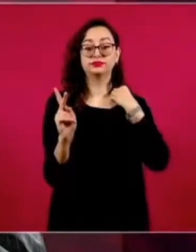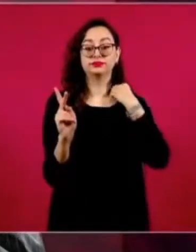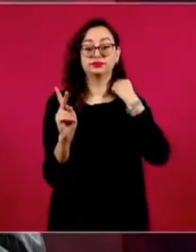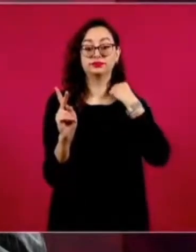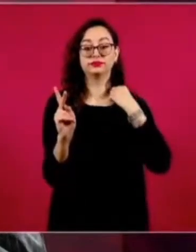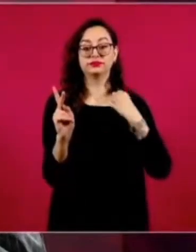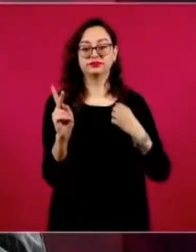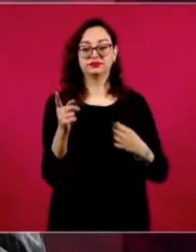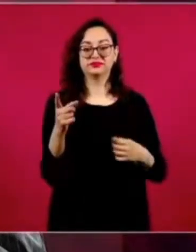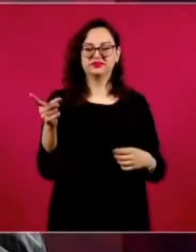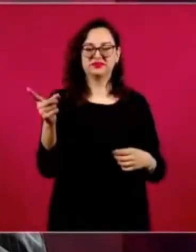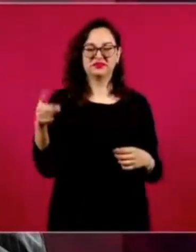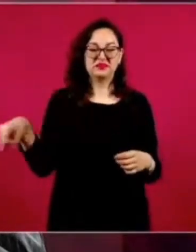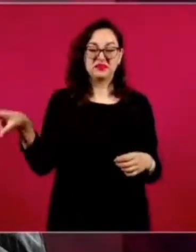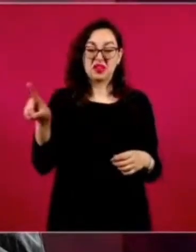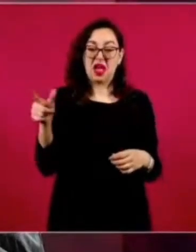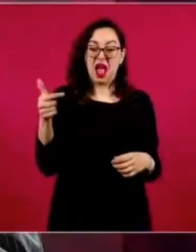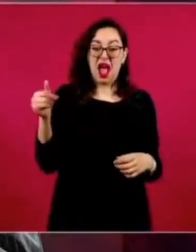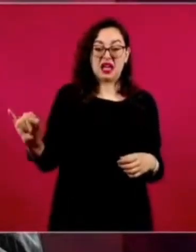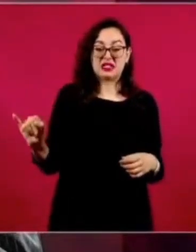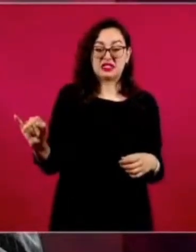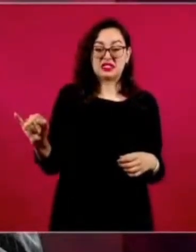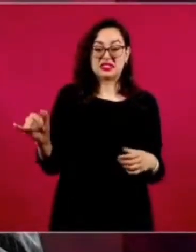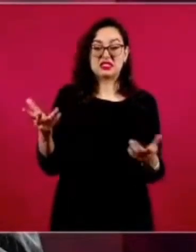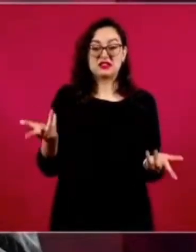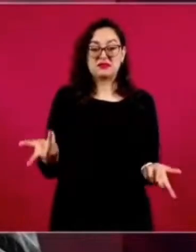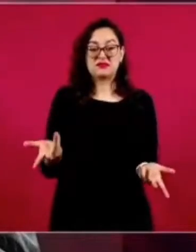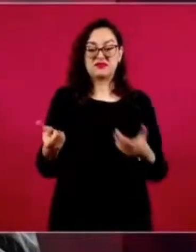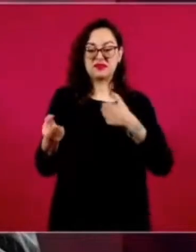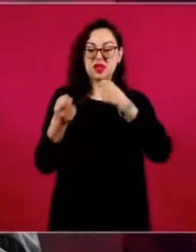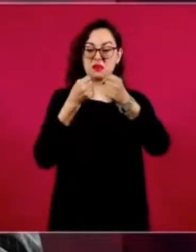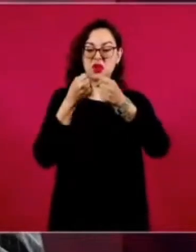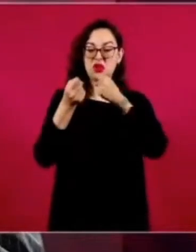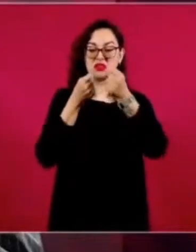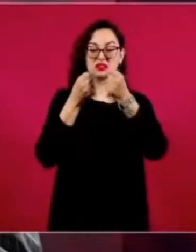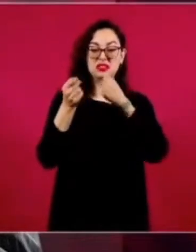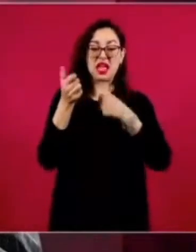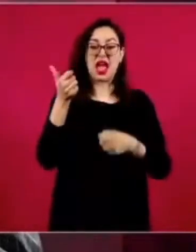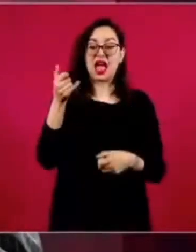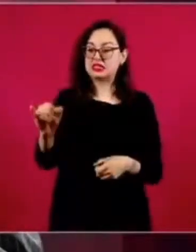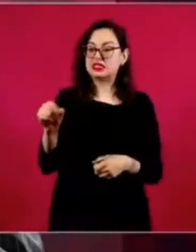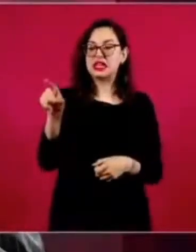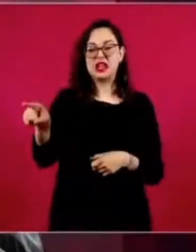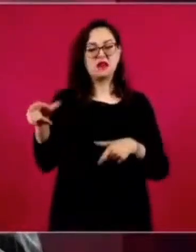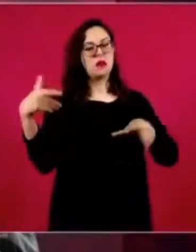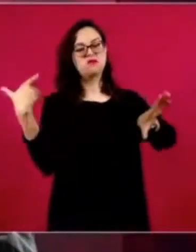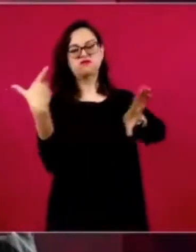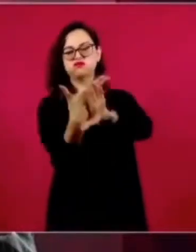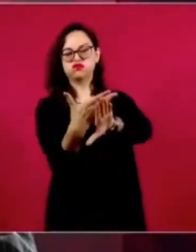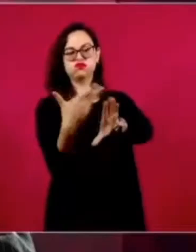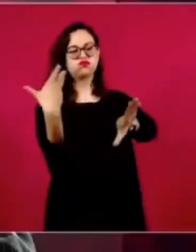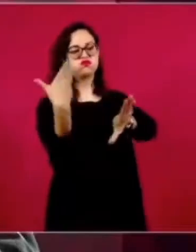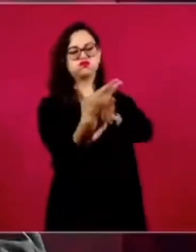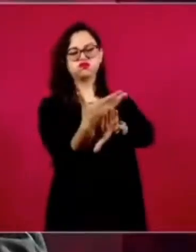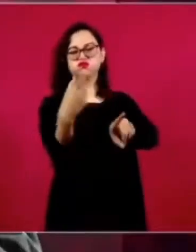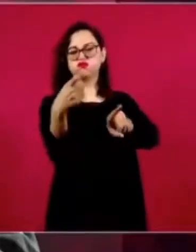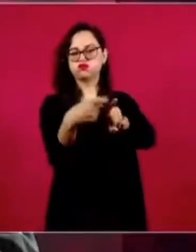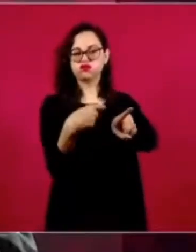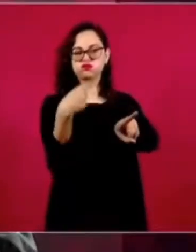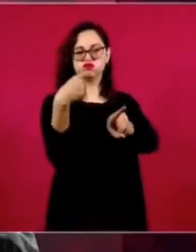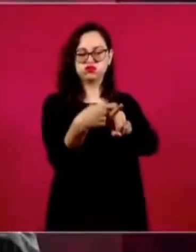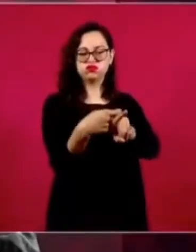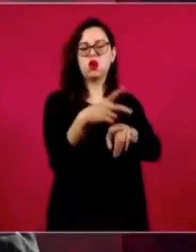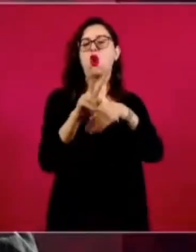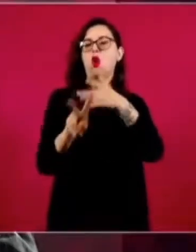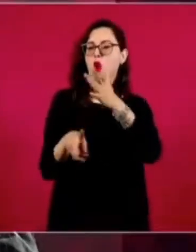hablando despectivamente de los periodistas críticos, te va a seguir criticando, lo vuelves a